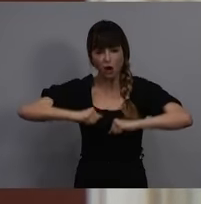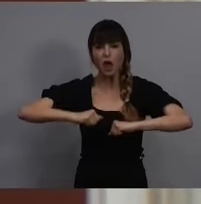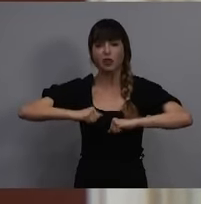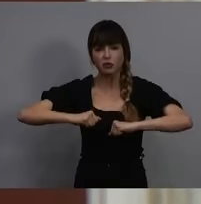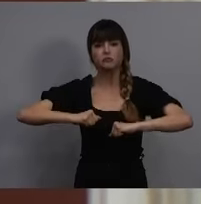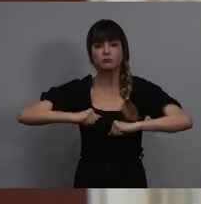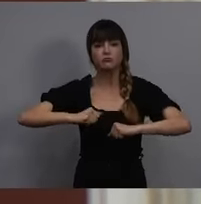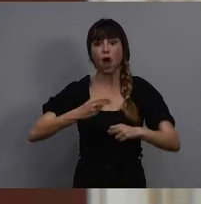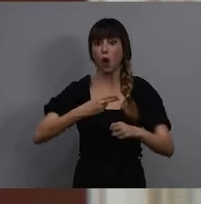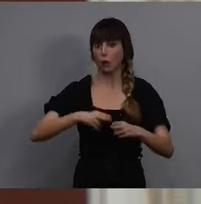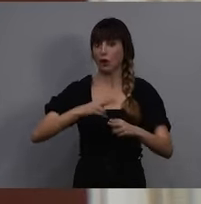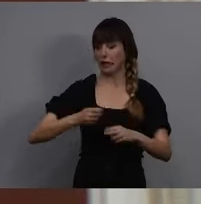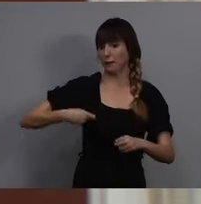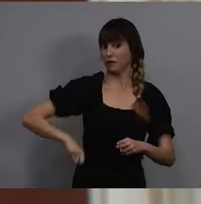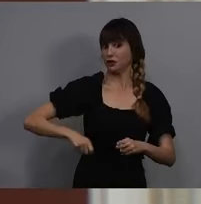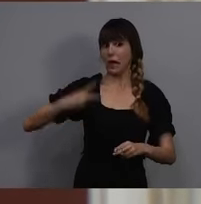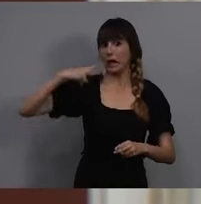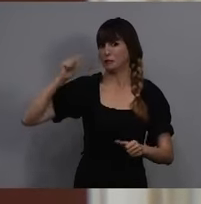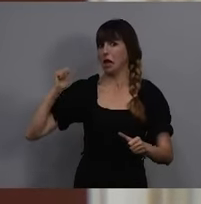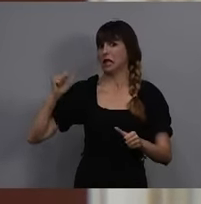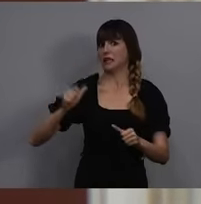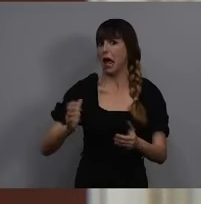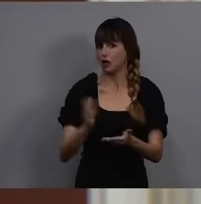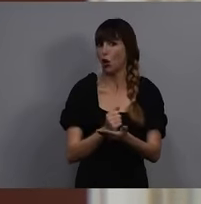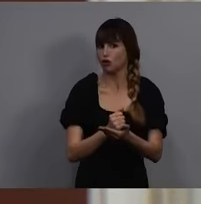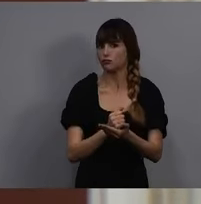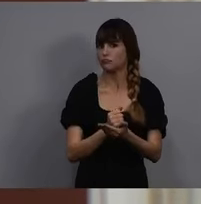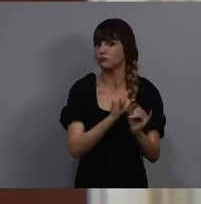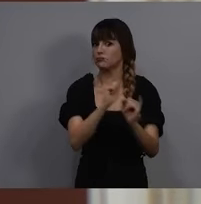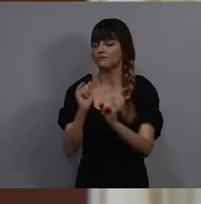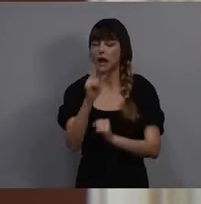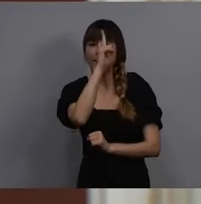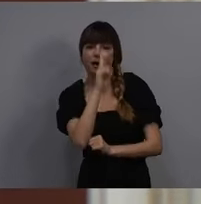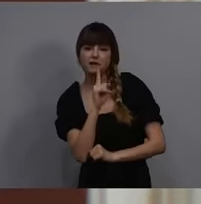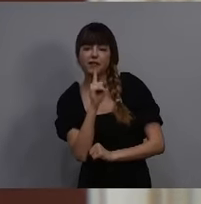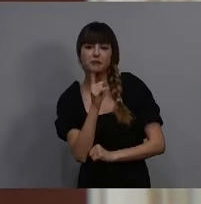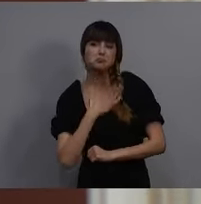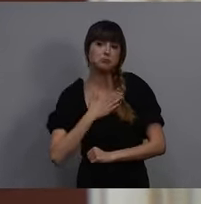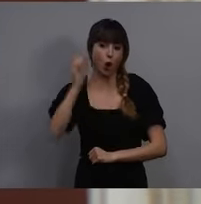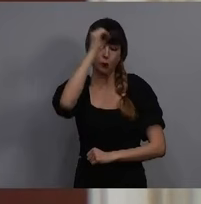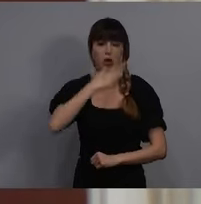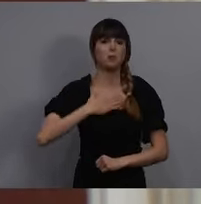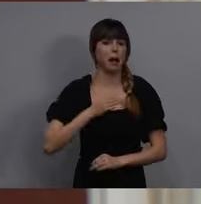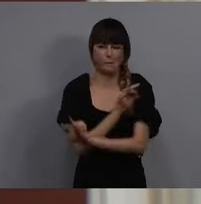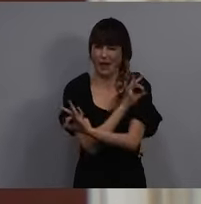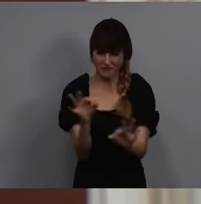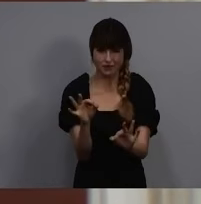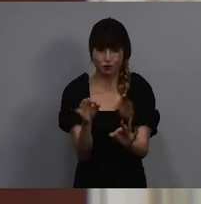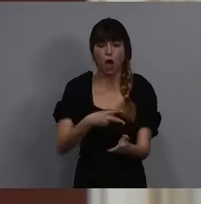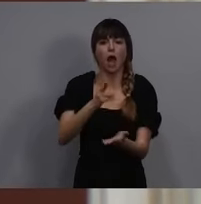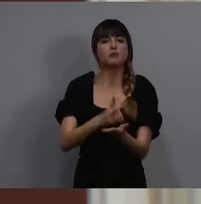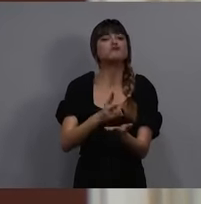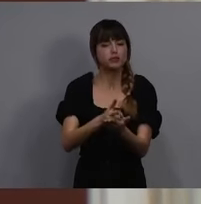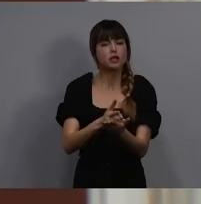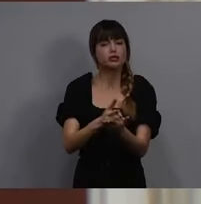carreras políticas y profesionales de quienes lo conforman perfiles a mi juicio idóneos para abordar los retos que